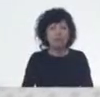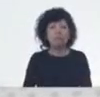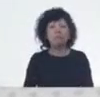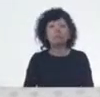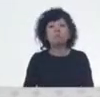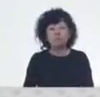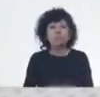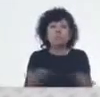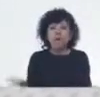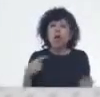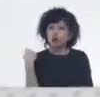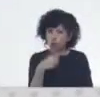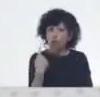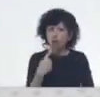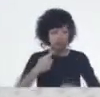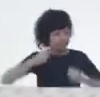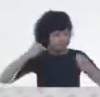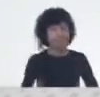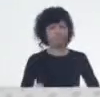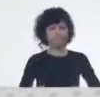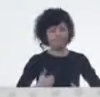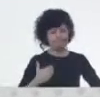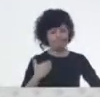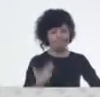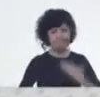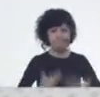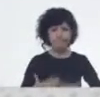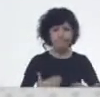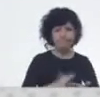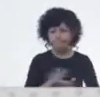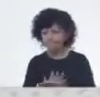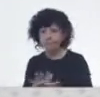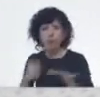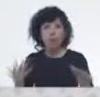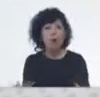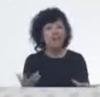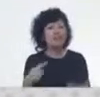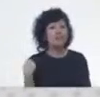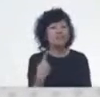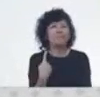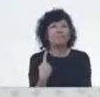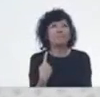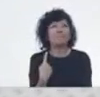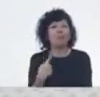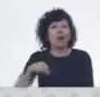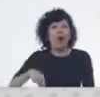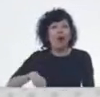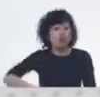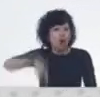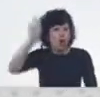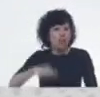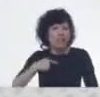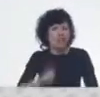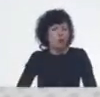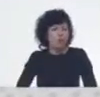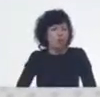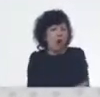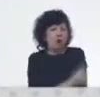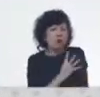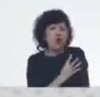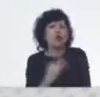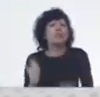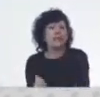hemos atravesado. Es por eso que lo que emociona y emocionó todo el día de hoy es ver